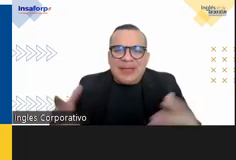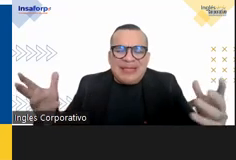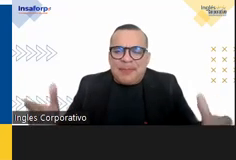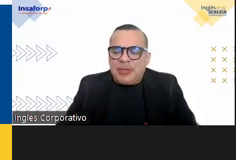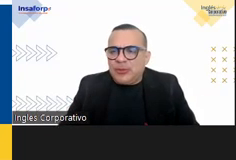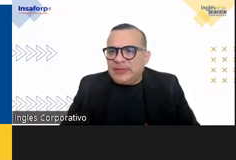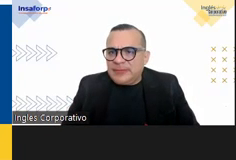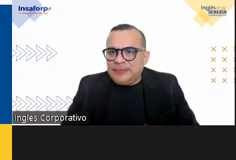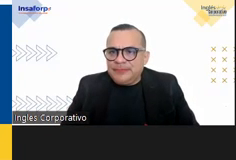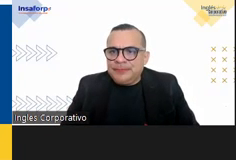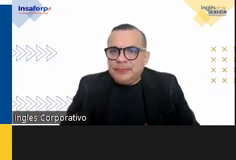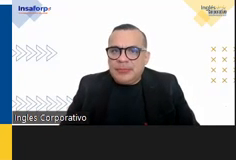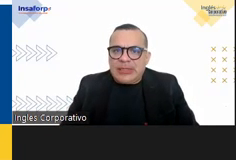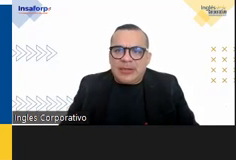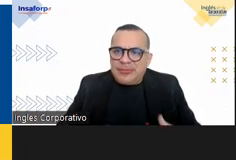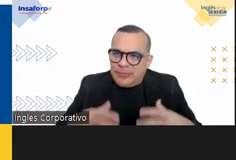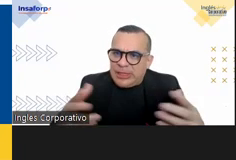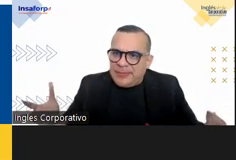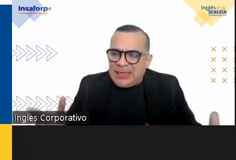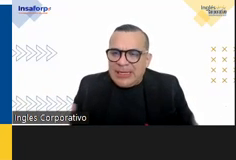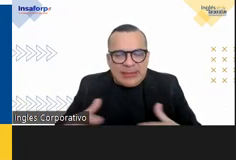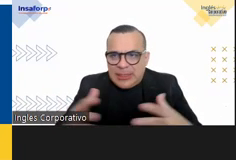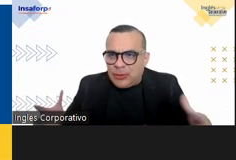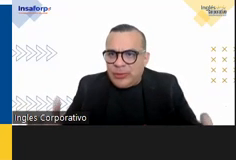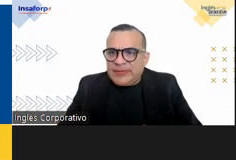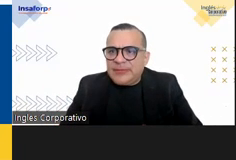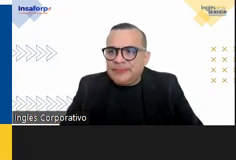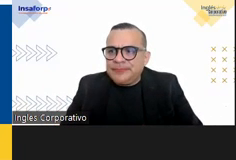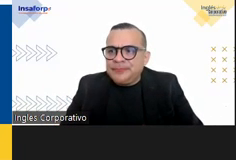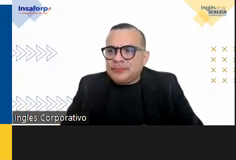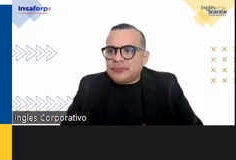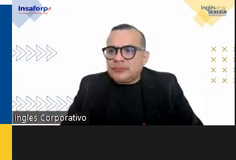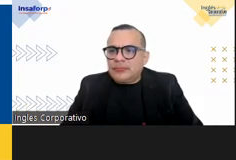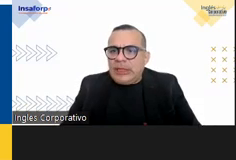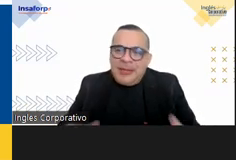empresa que vendía pinturas, ¿verdad? Era una de mis clientes, ya no lo es.